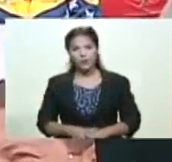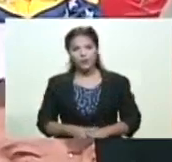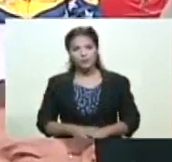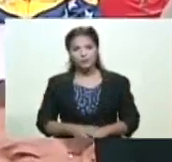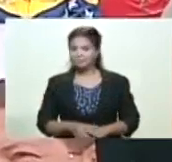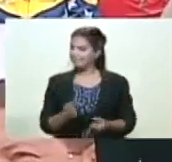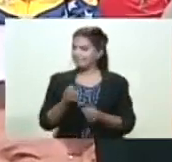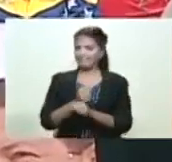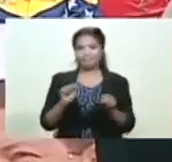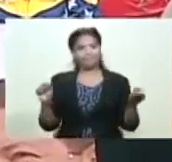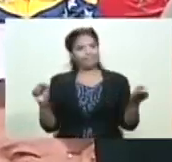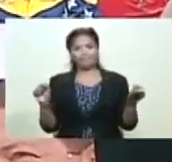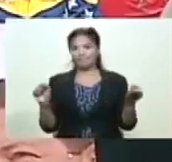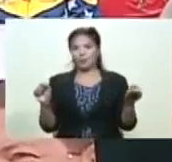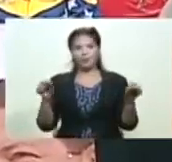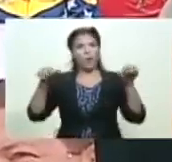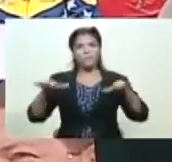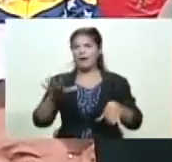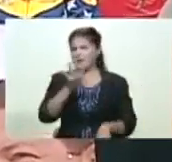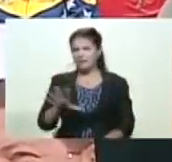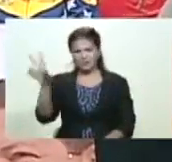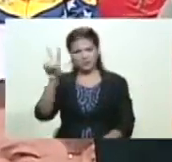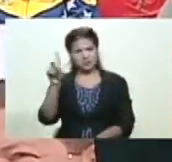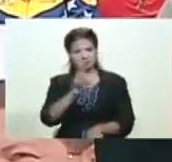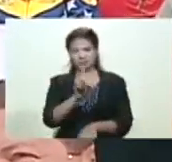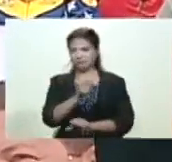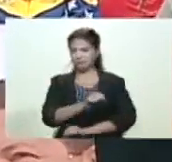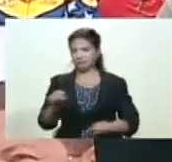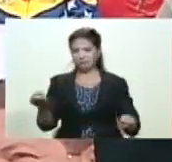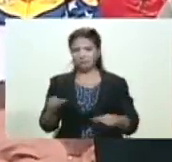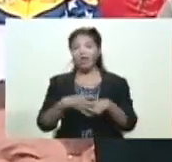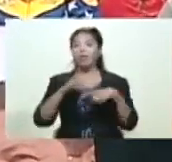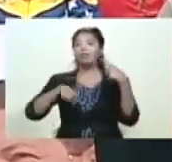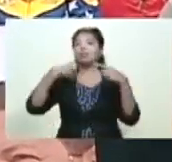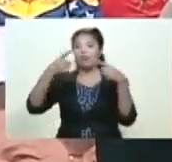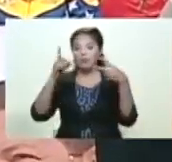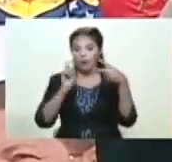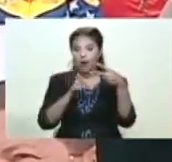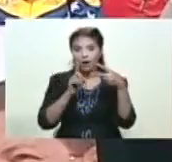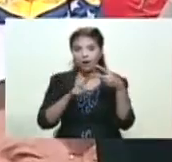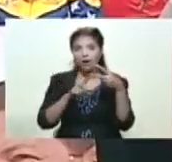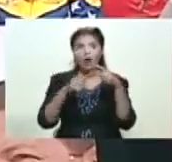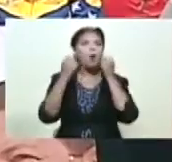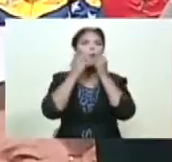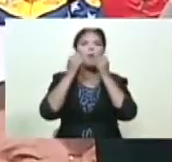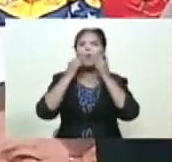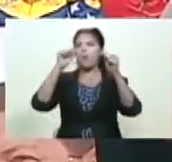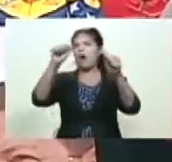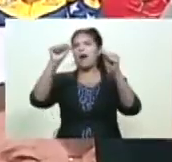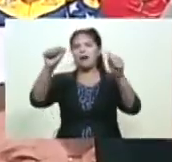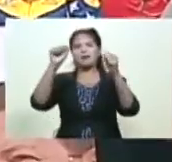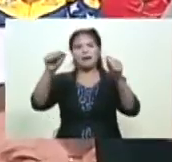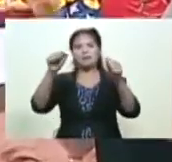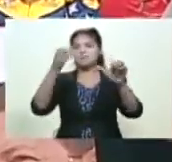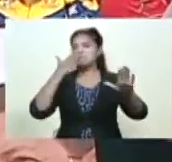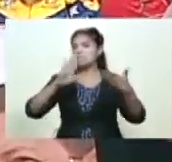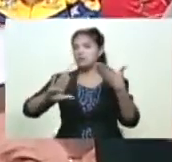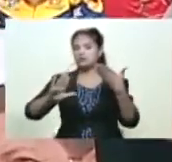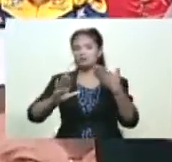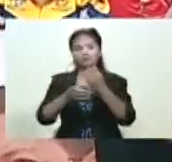No pudieron parar el país. Luego declararon una huelga general indefinida